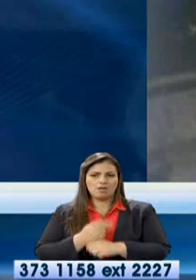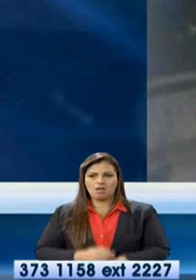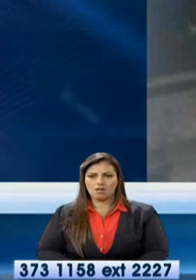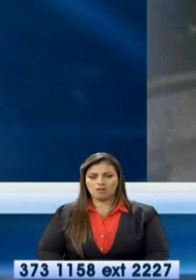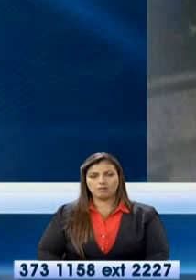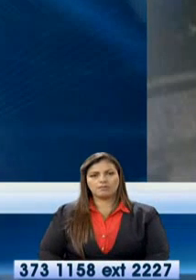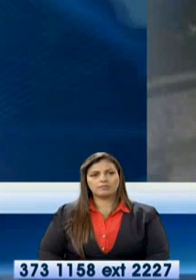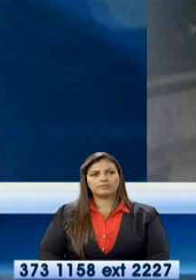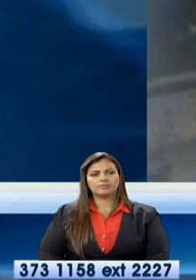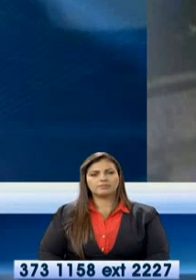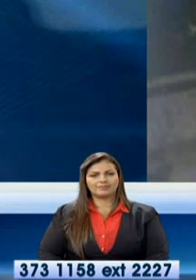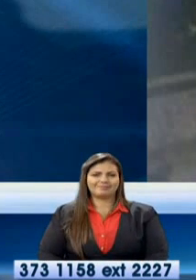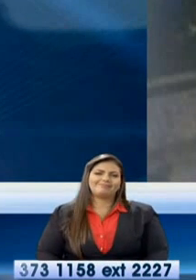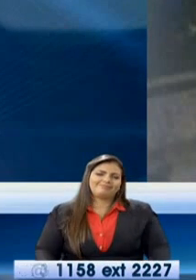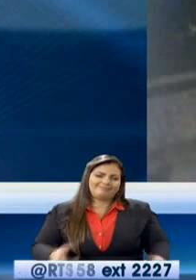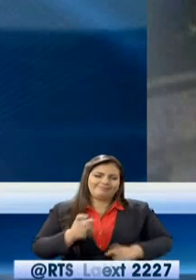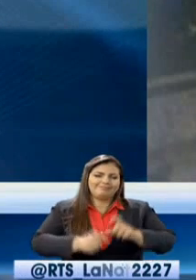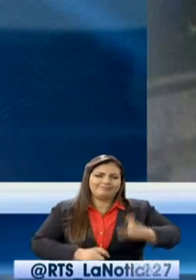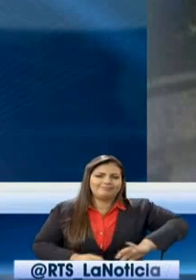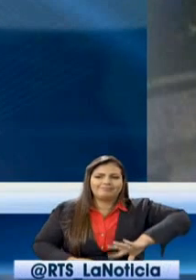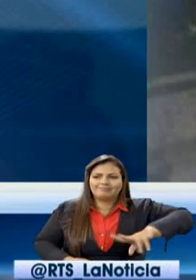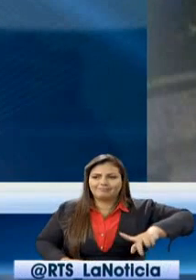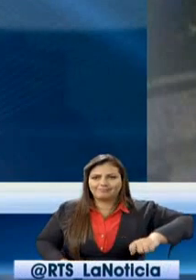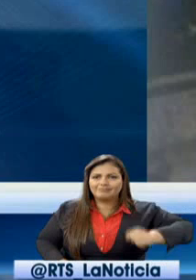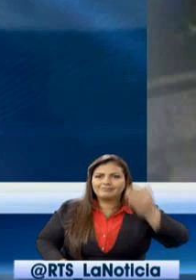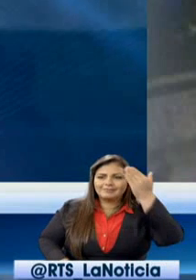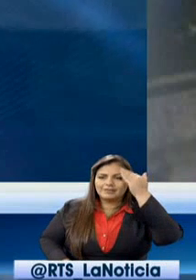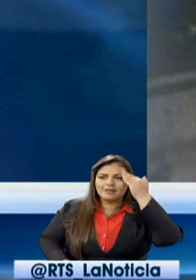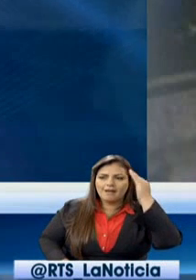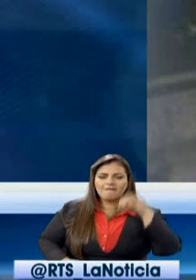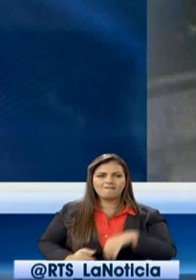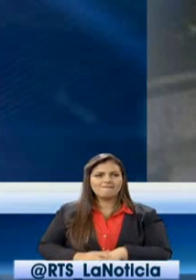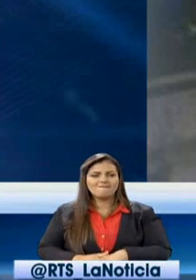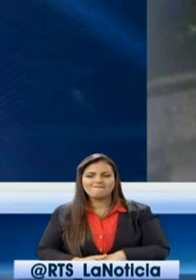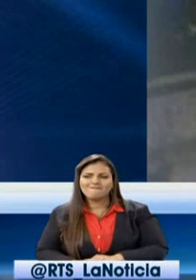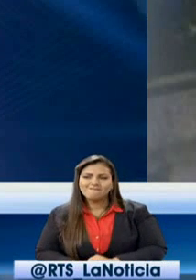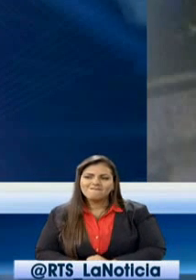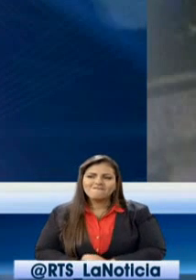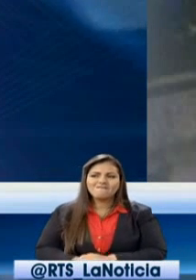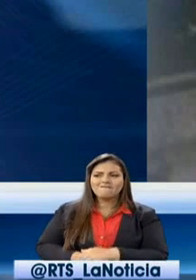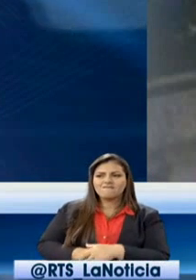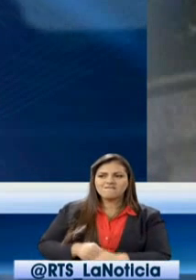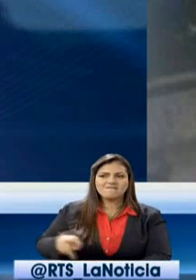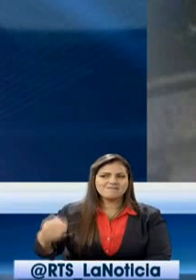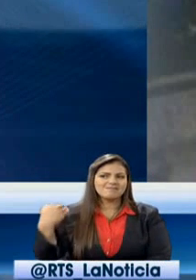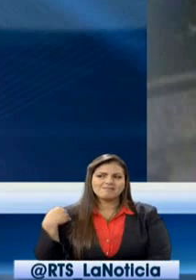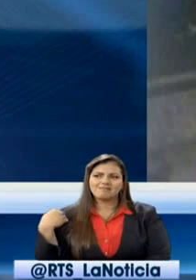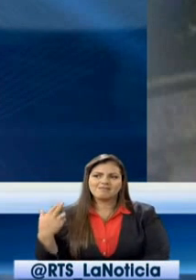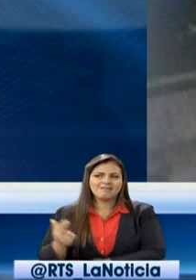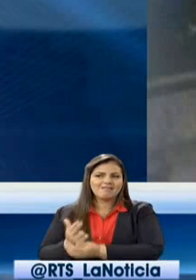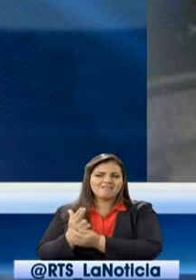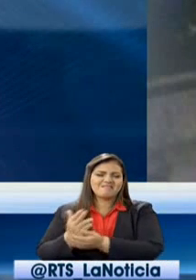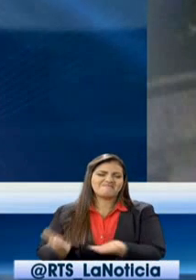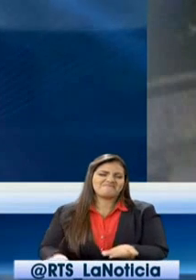el delincuente sabe cómo actúa. Por supuesto. O sea, prepara su ataque como toda rata, como